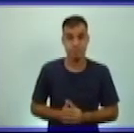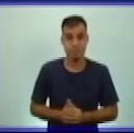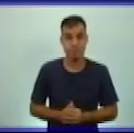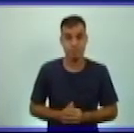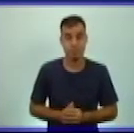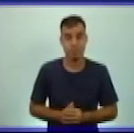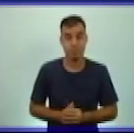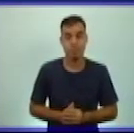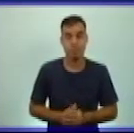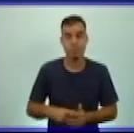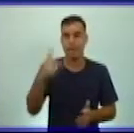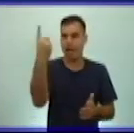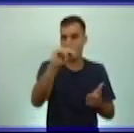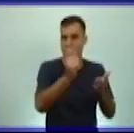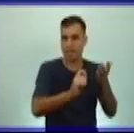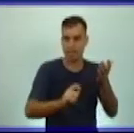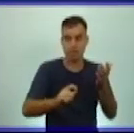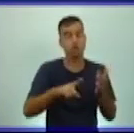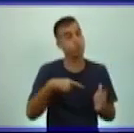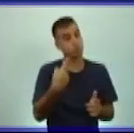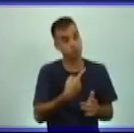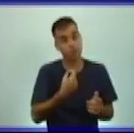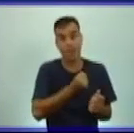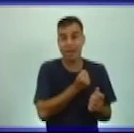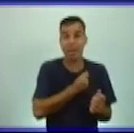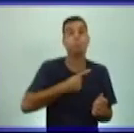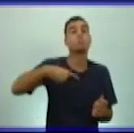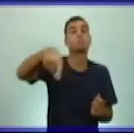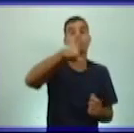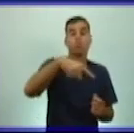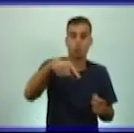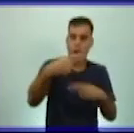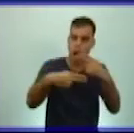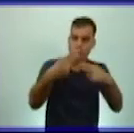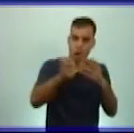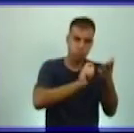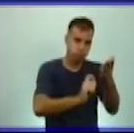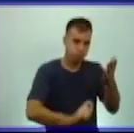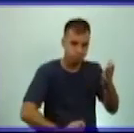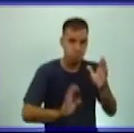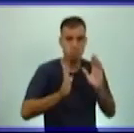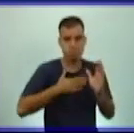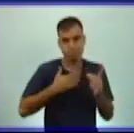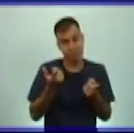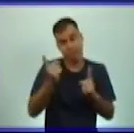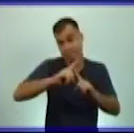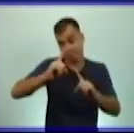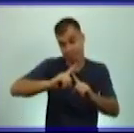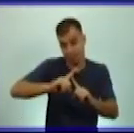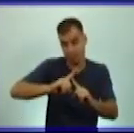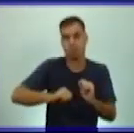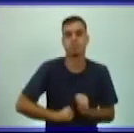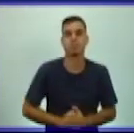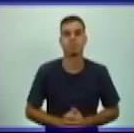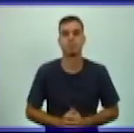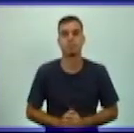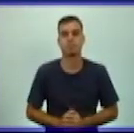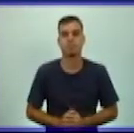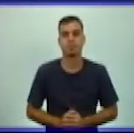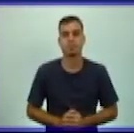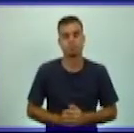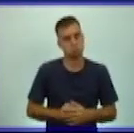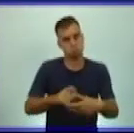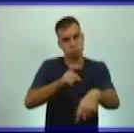los ejercicios que nosotros queremos que ustedes resuelvan como parte de su estudio independiente. Les doy unos